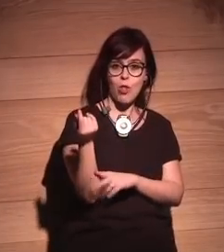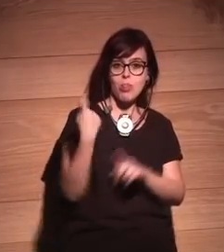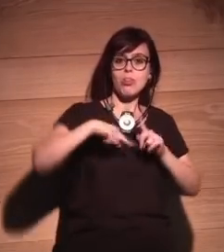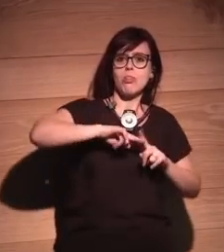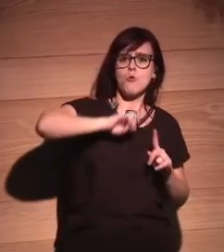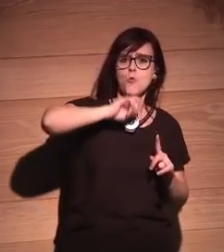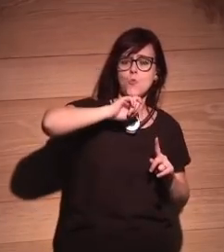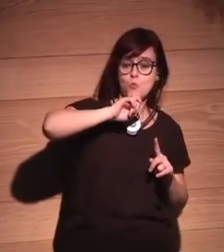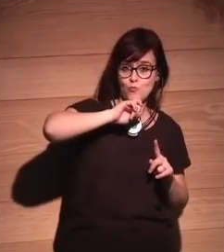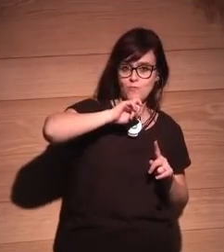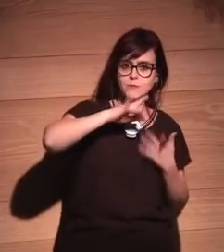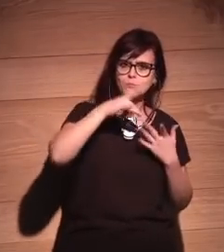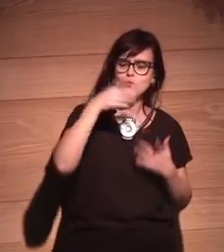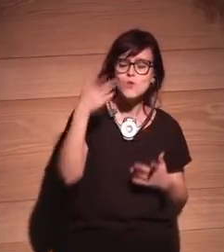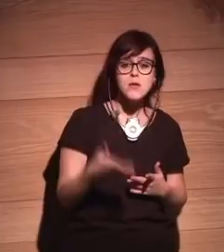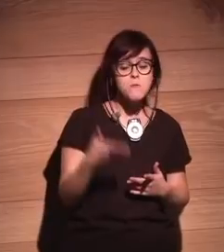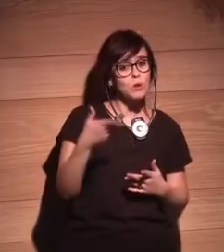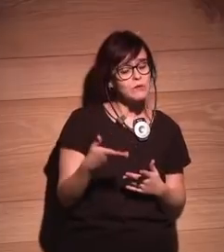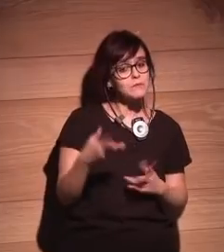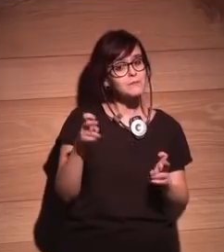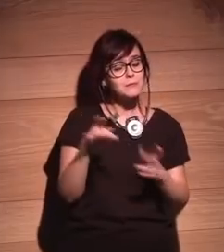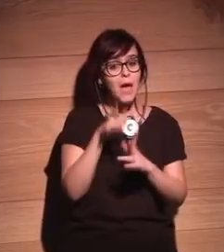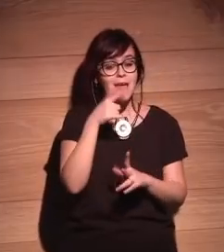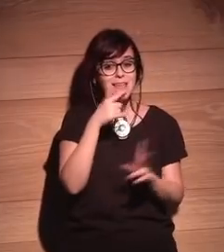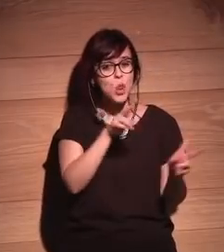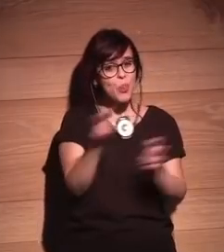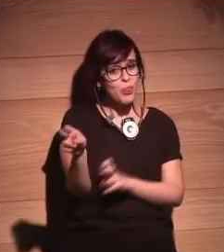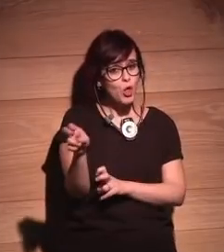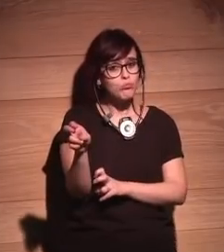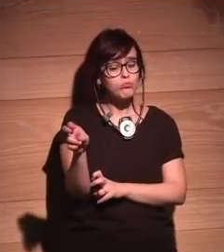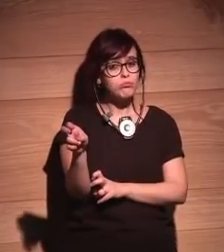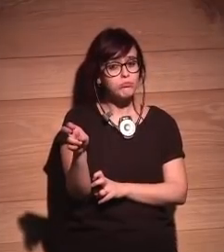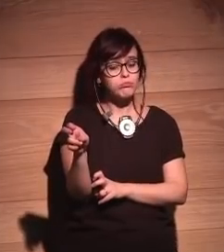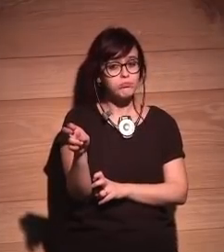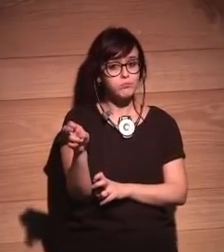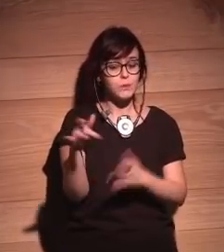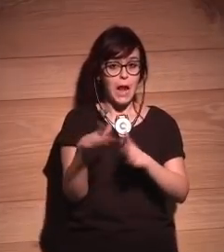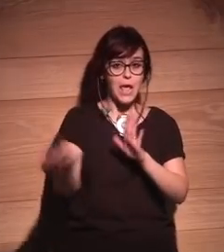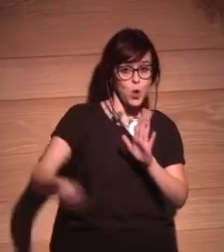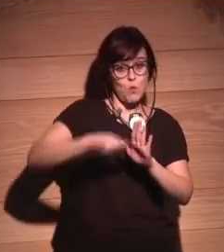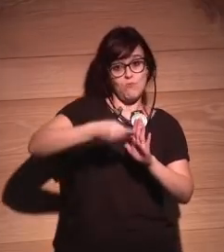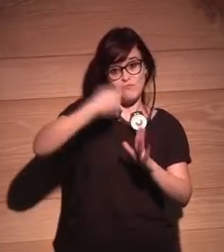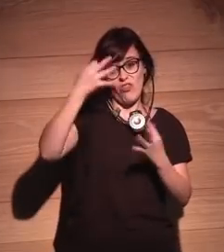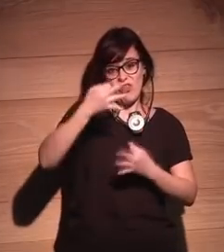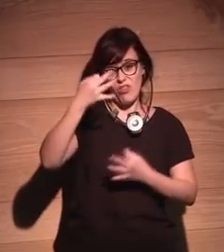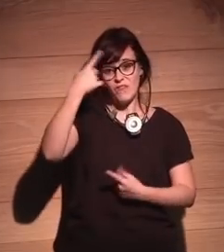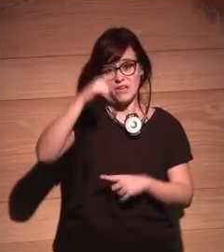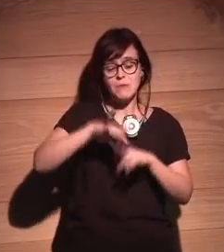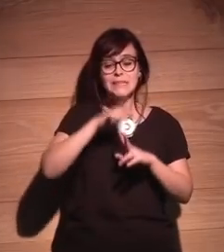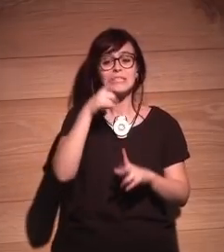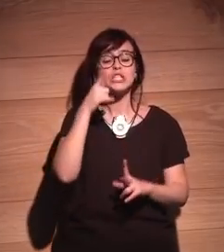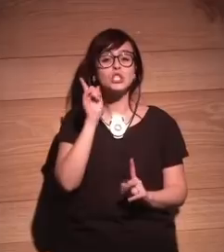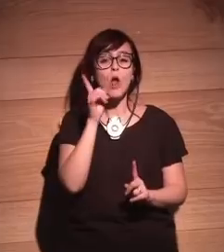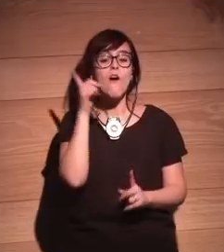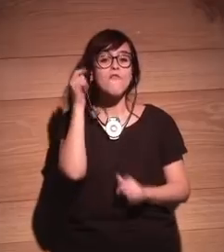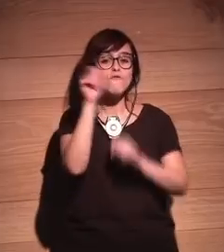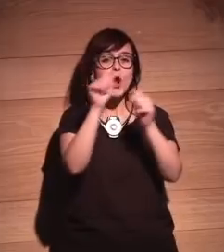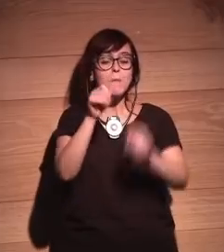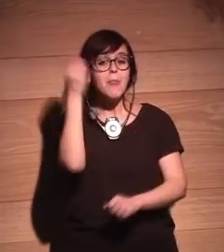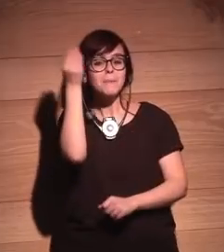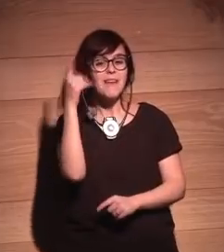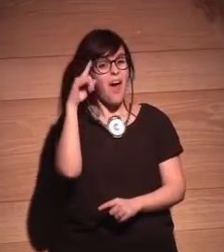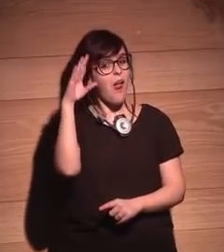nosotros. Es muy importante, por lo tanto, que esta innovación la incorporemos, y que toda esta nueva forma de pensar